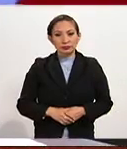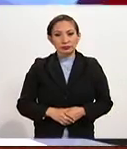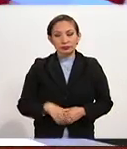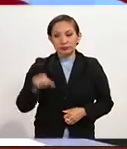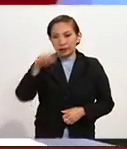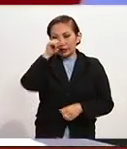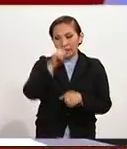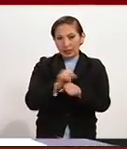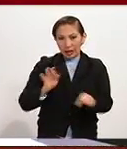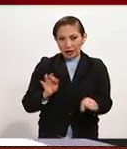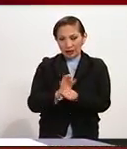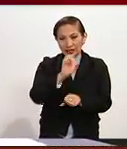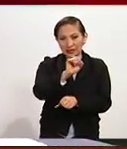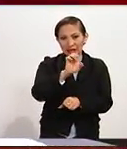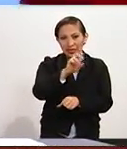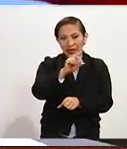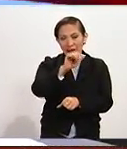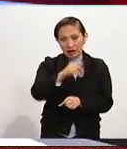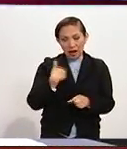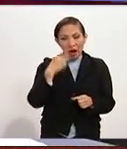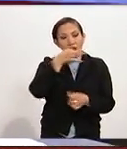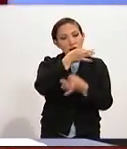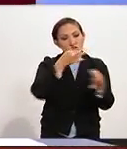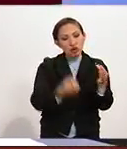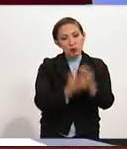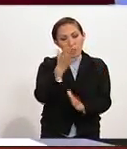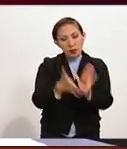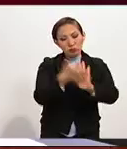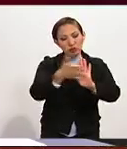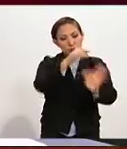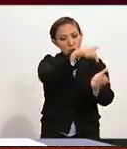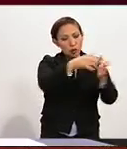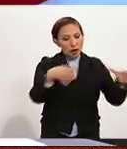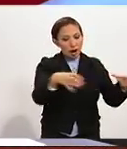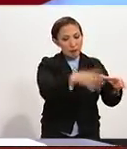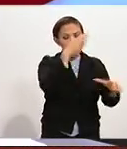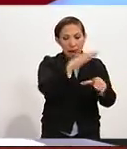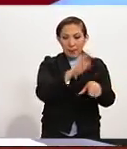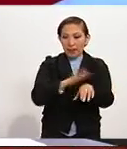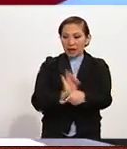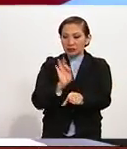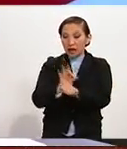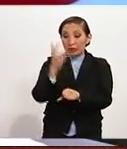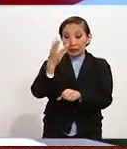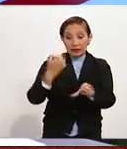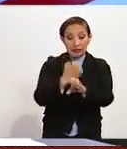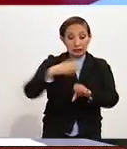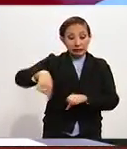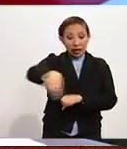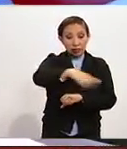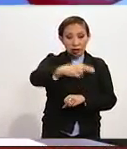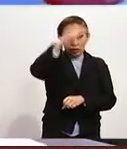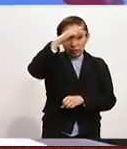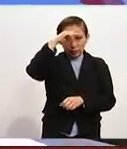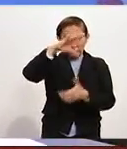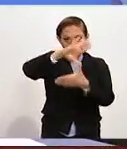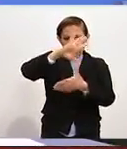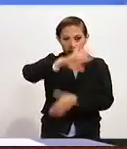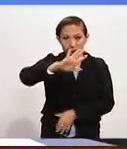El secretario de la Defensa anunció la construcción de un nuevo cuartel para reforzar la seguridad en 3 estados del norte del